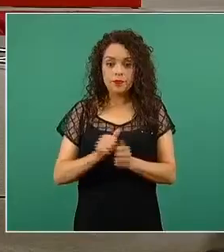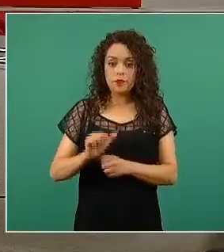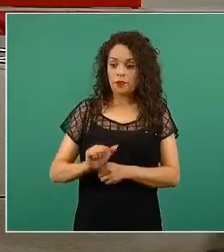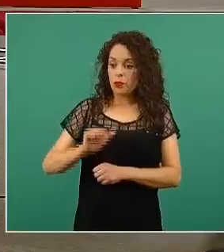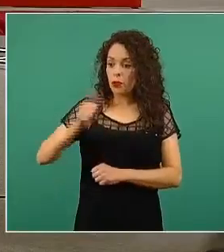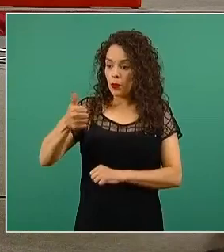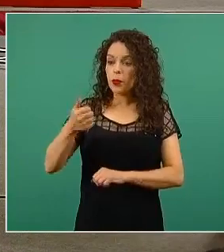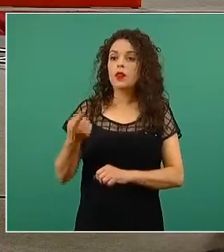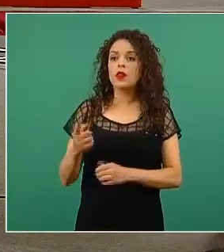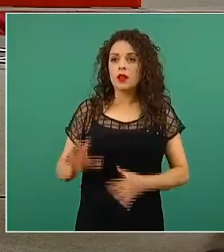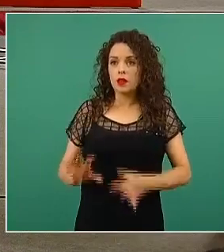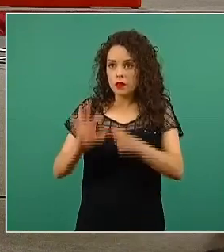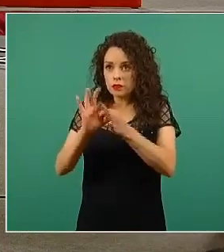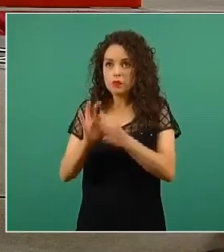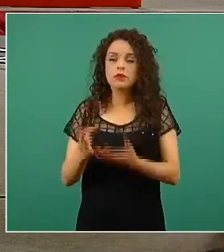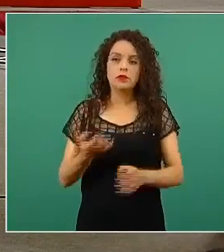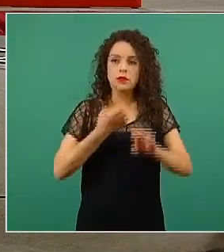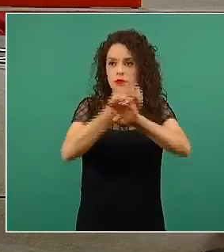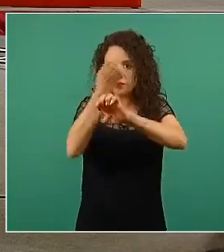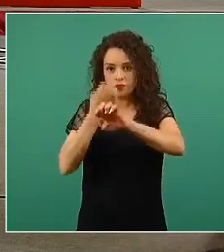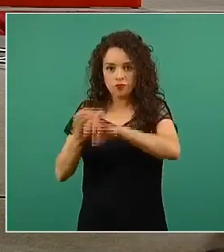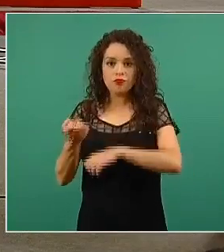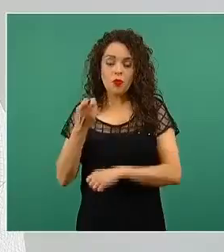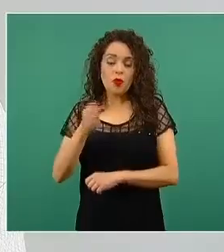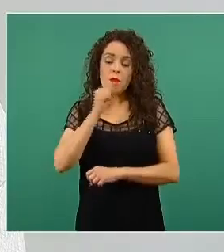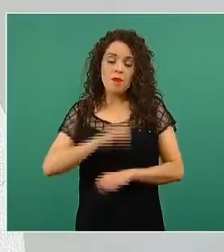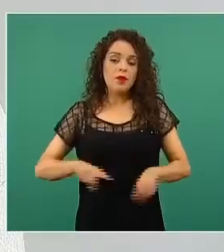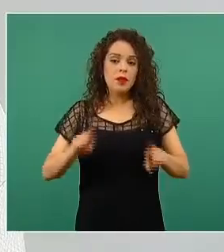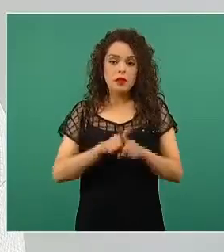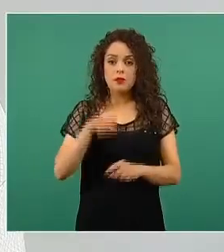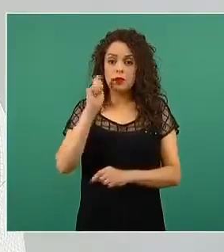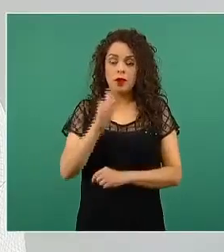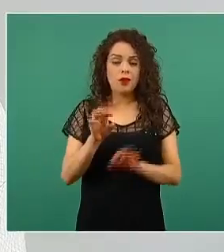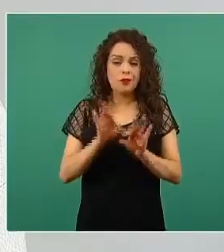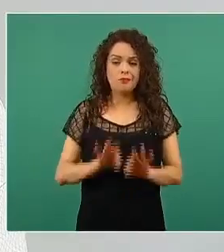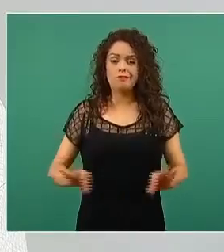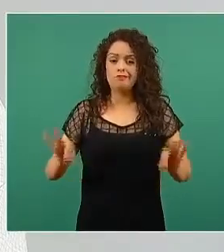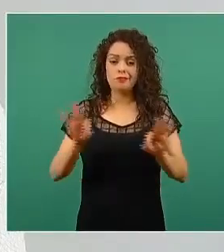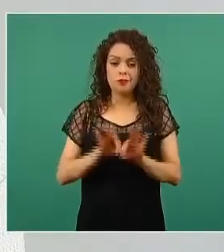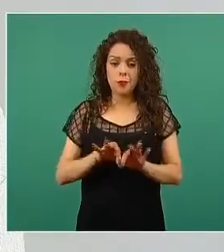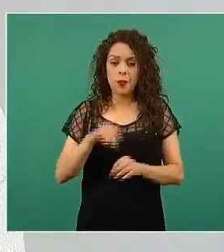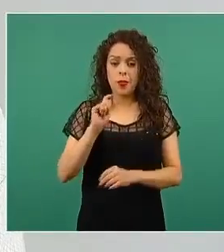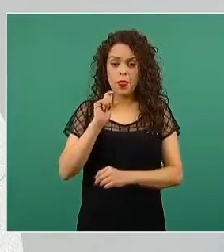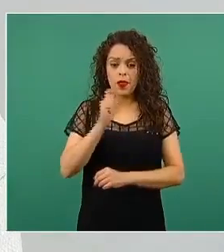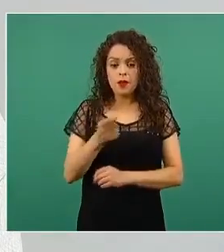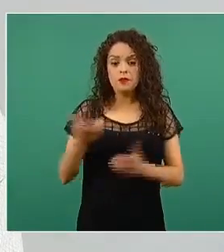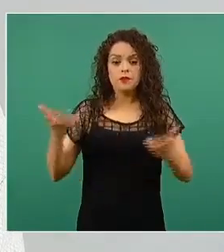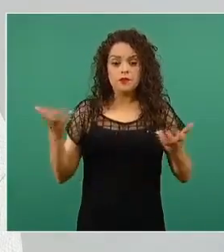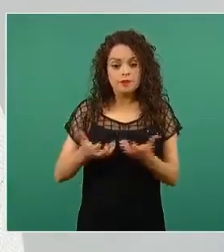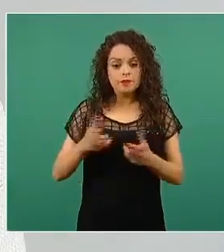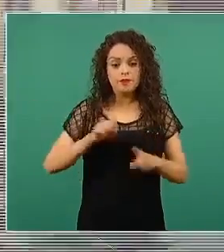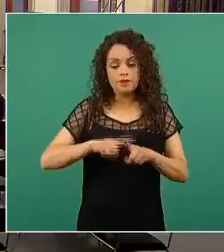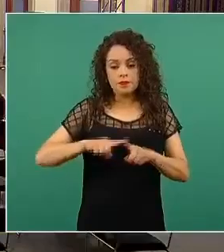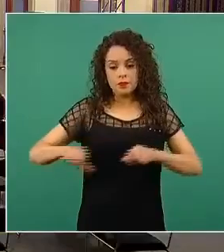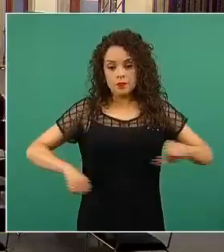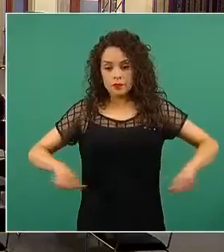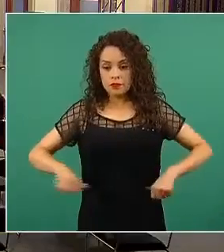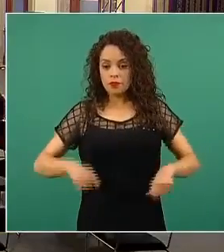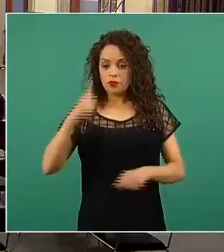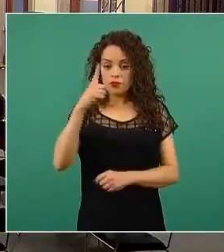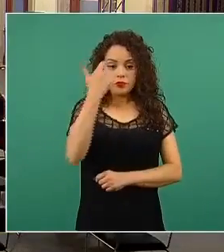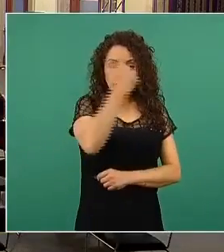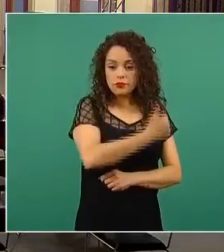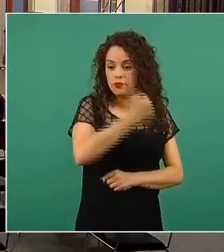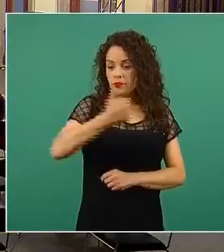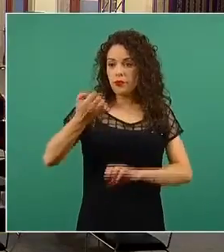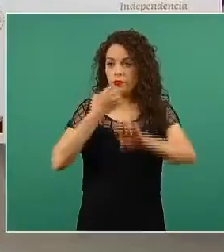las entidades federativas. Pero por lo mismo entonces representó un reto también importante a nivel de operación de cada una de las 32